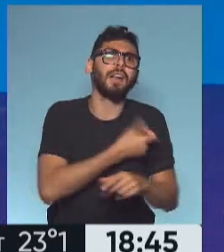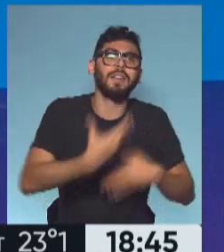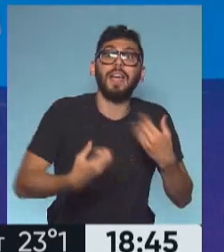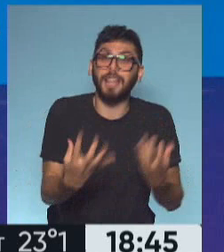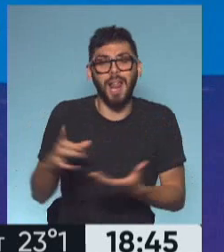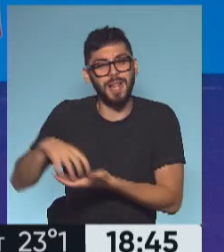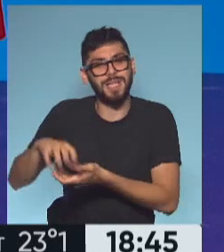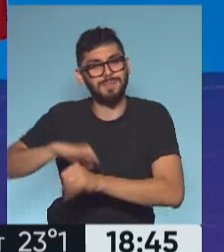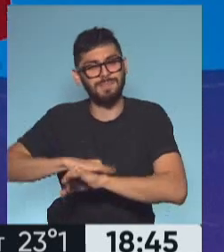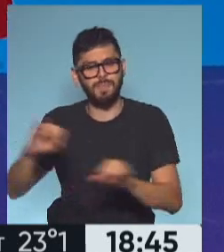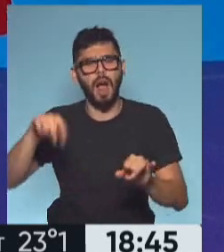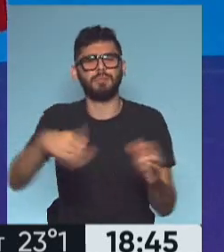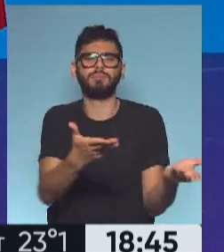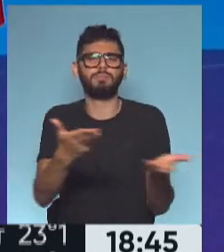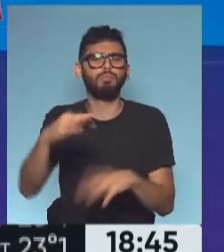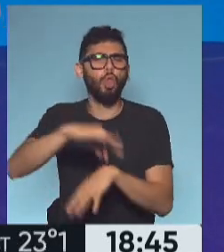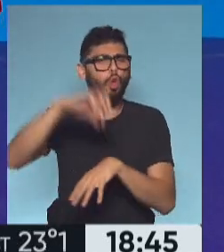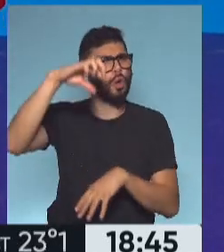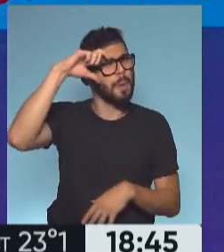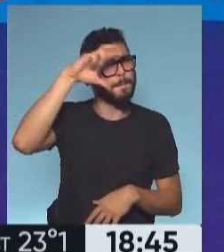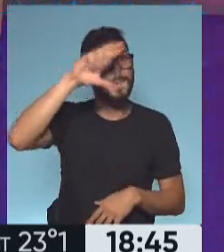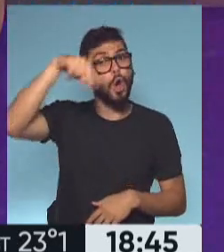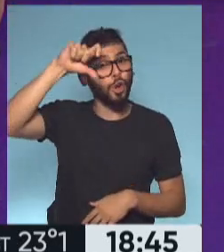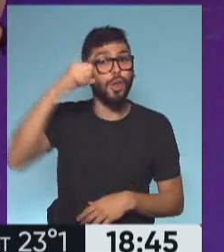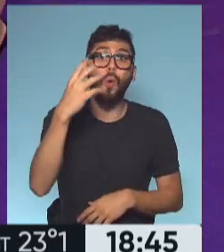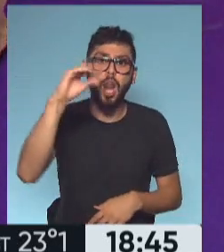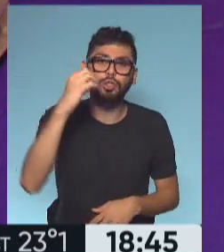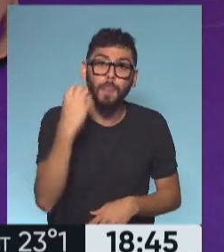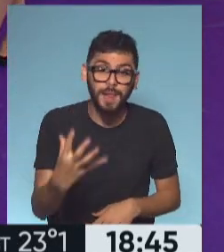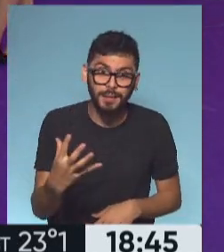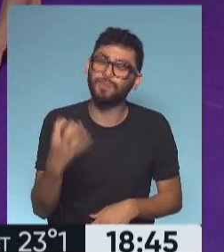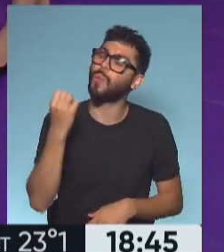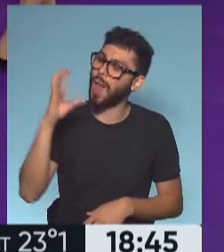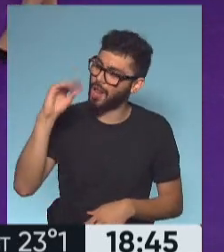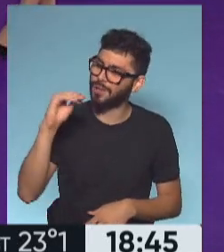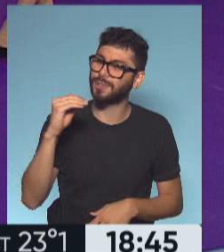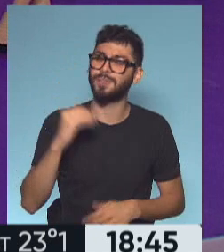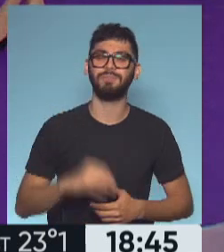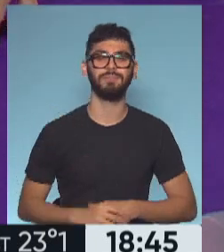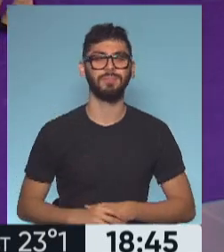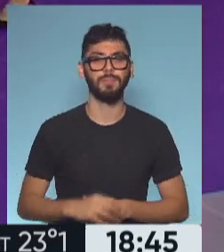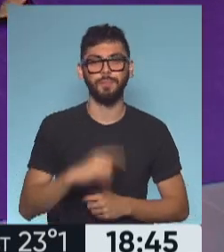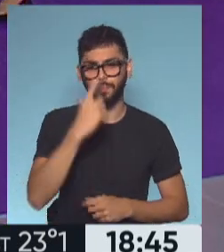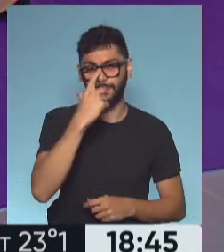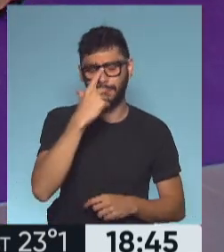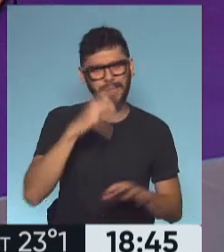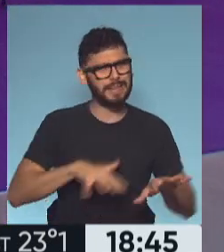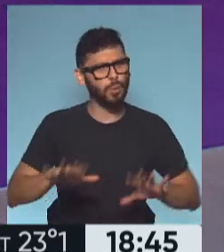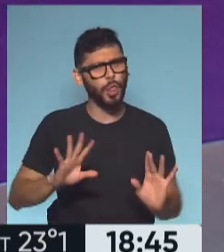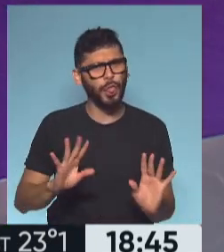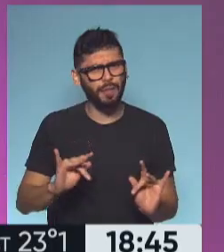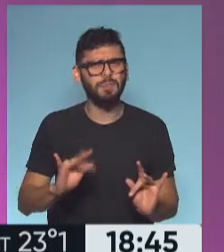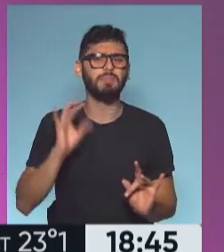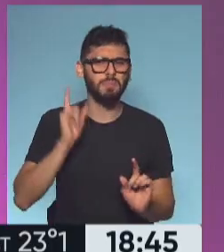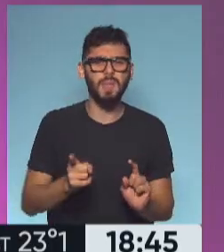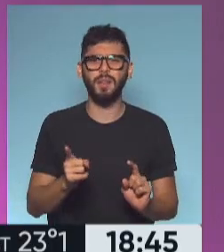propósito de esto, invitamos al doctor Sergio Perrone. Buenas noches, doctor, ¿cómo le va? ¿Qué tal, Diana? Buenas noches. Bien, la situación difícil. Tenemos que